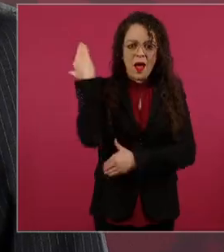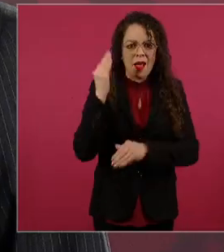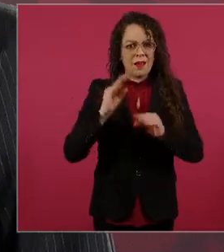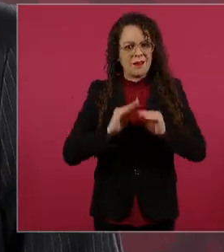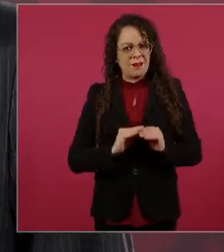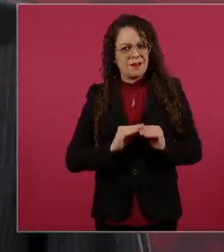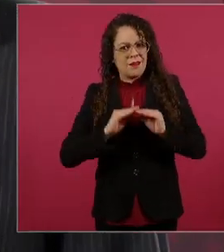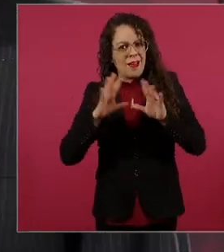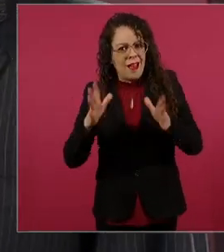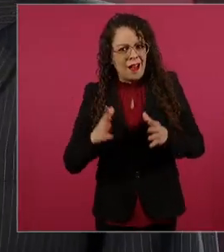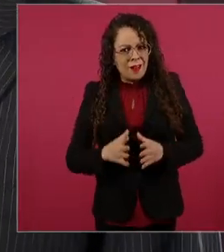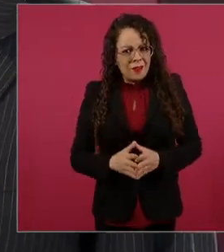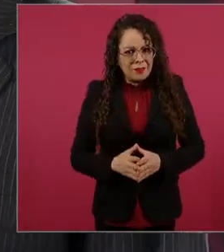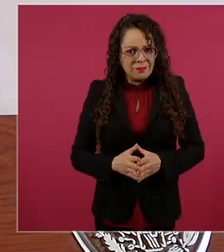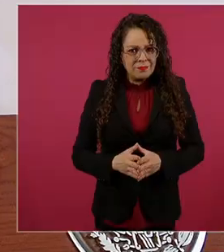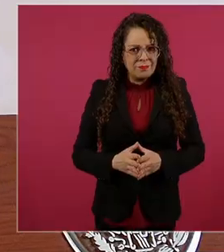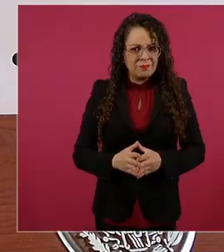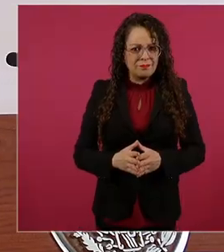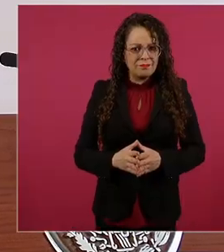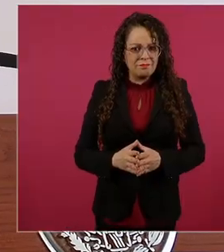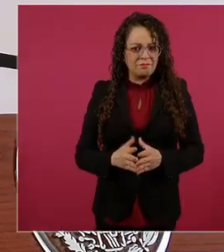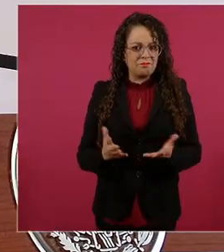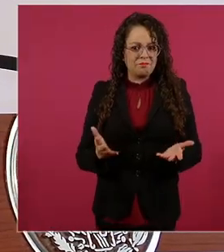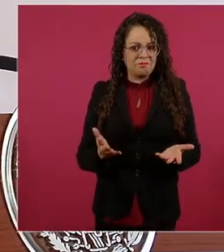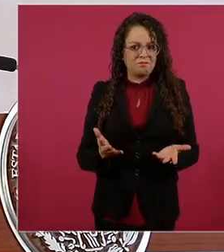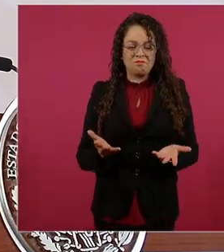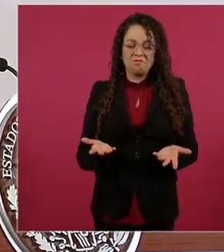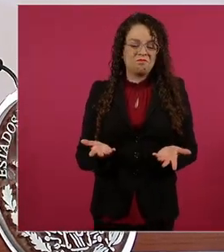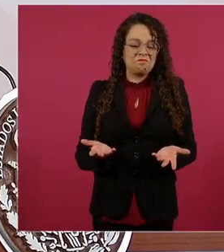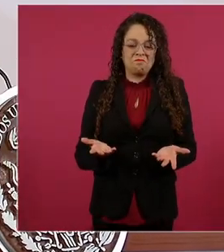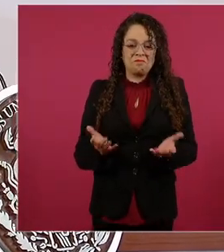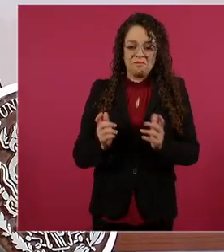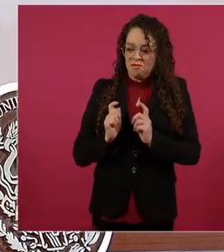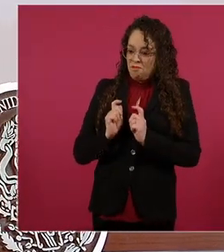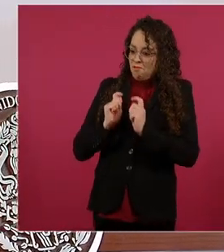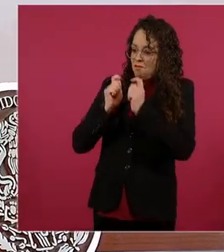Va a quedar En muy buenas manos